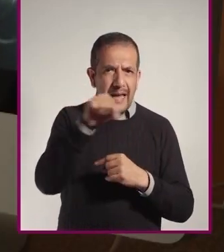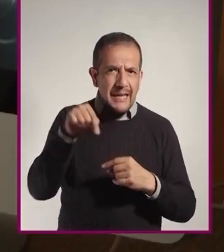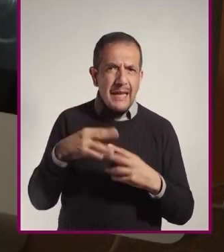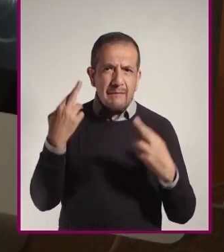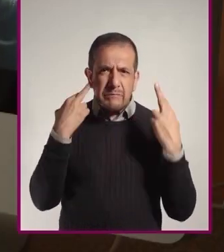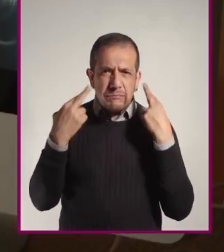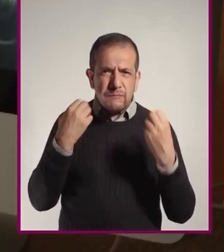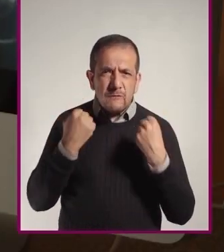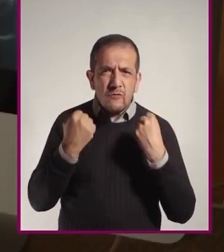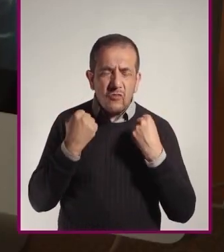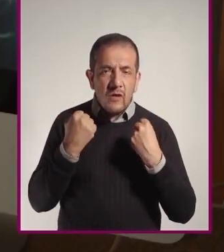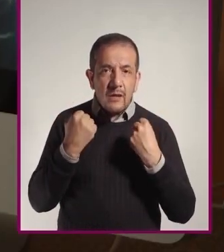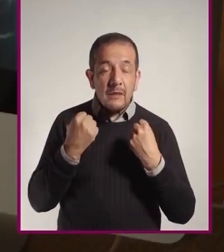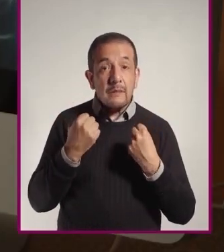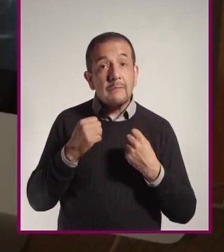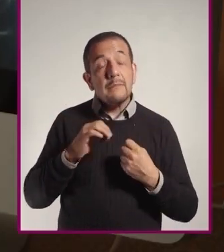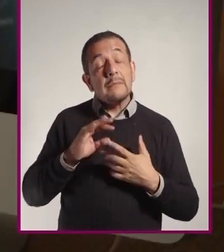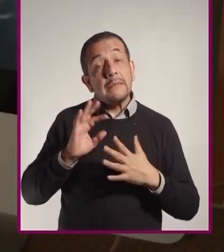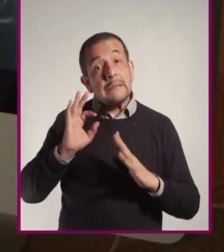de ruidos intensos,